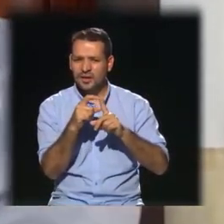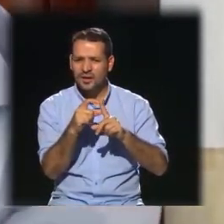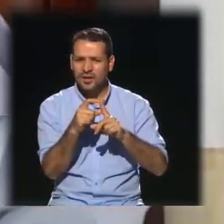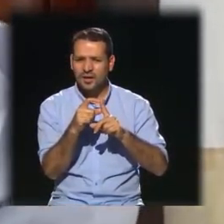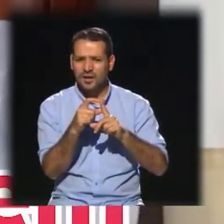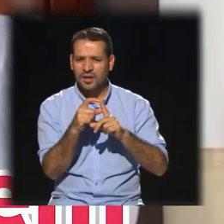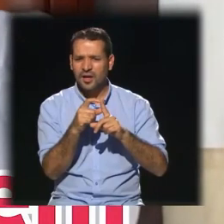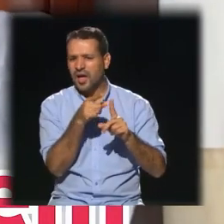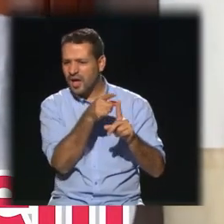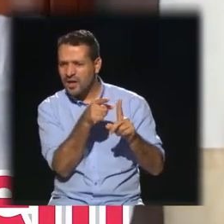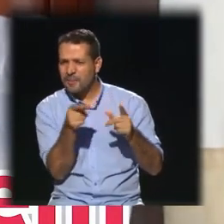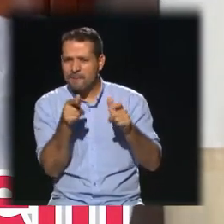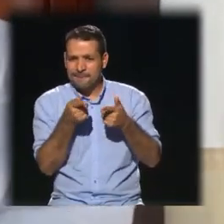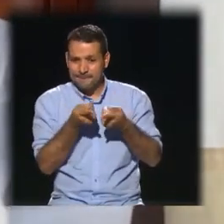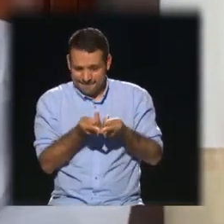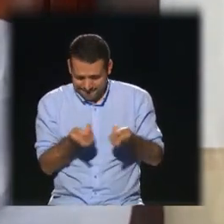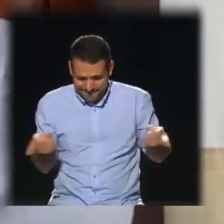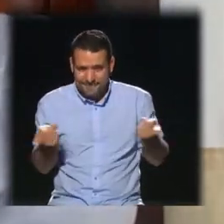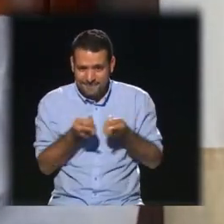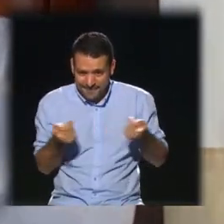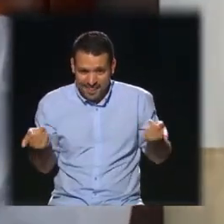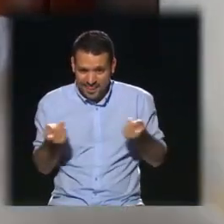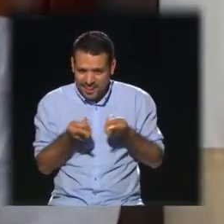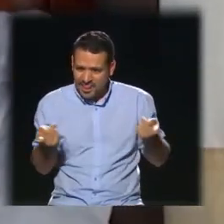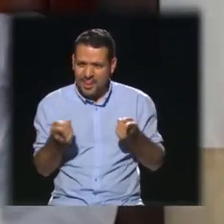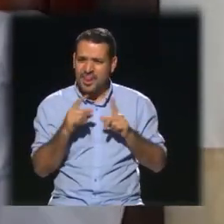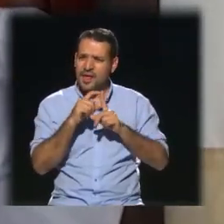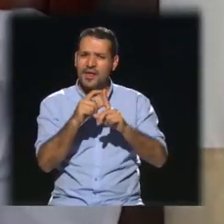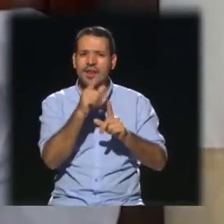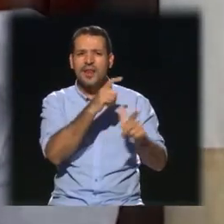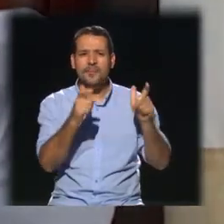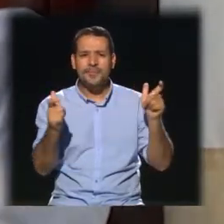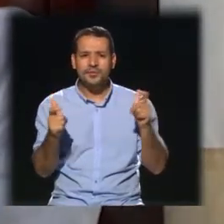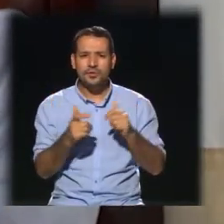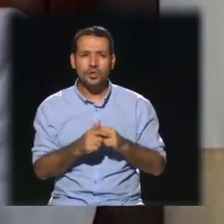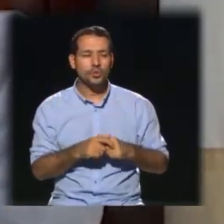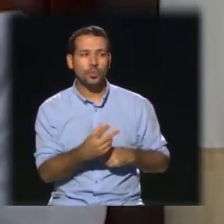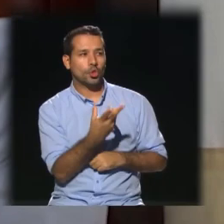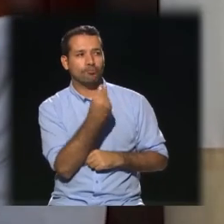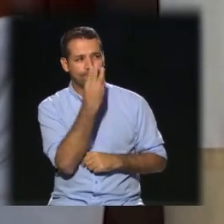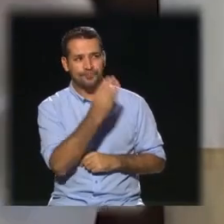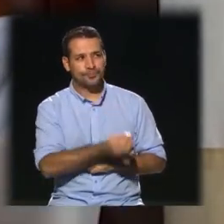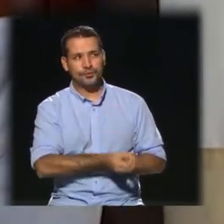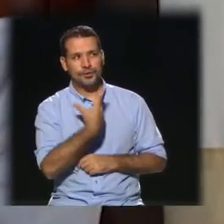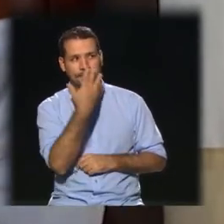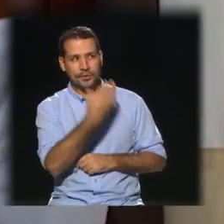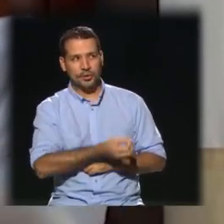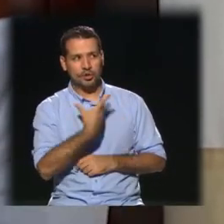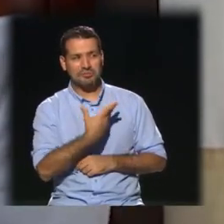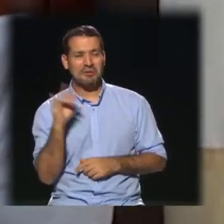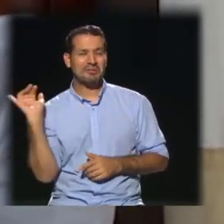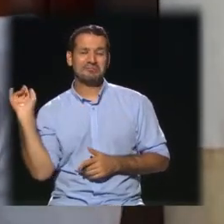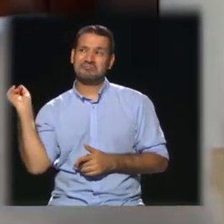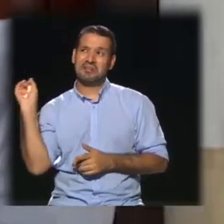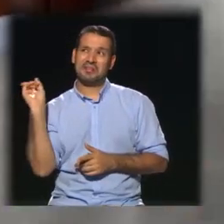falacia ad antiquitatem es cuando tú estás así en el debate y la gente llega a decirte que no, que eso no sirve porque desde hace tiempo se hace lo